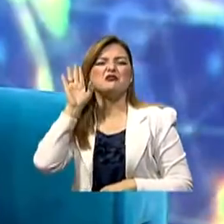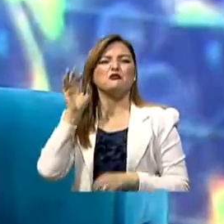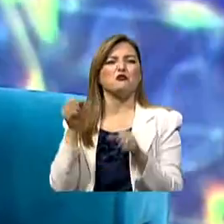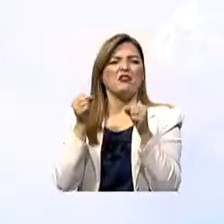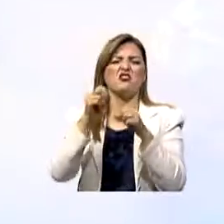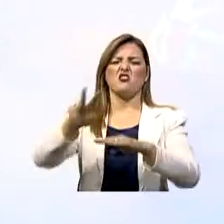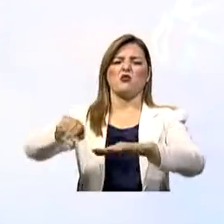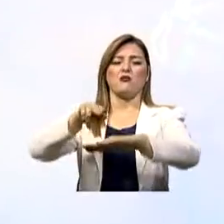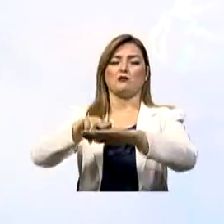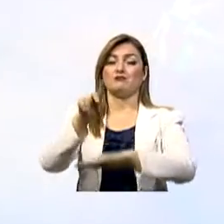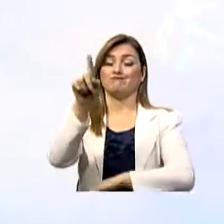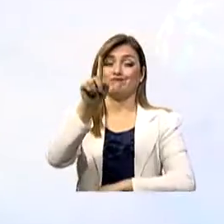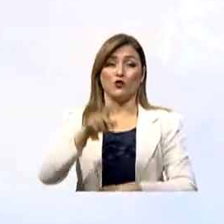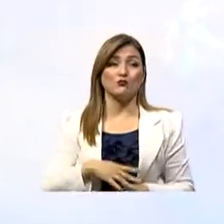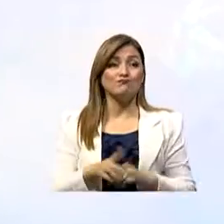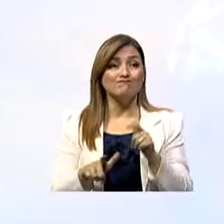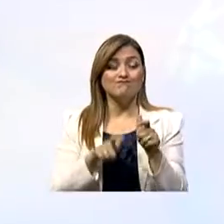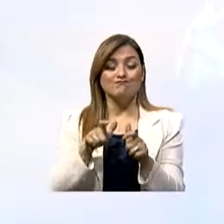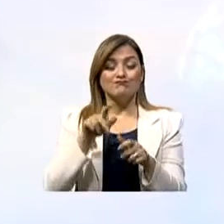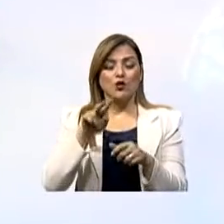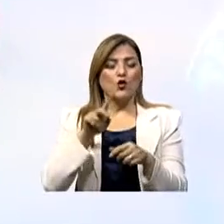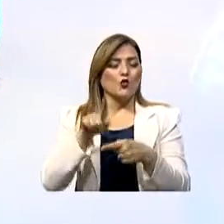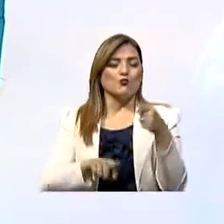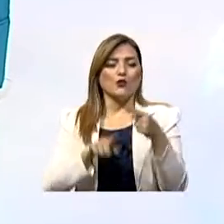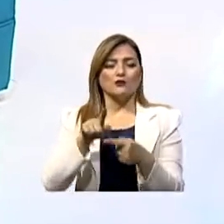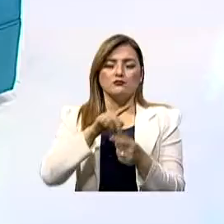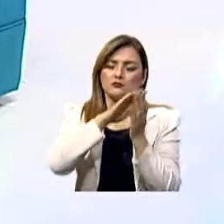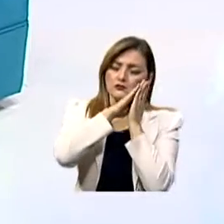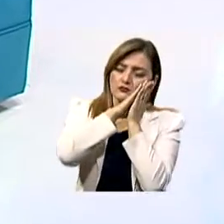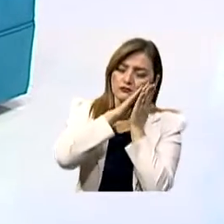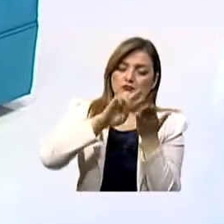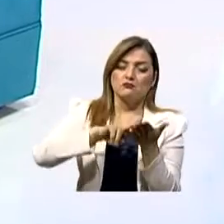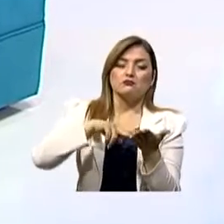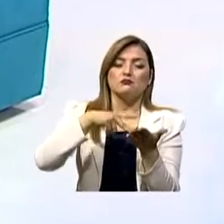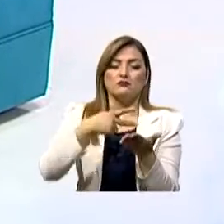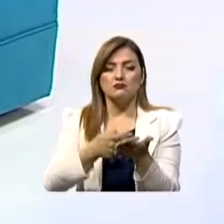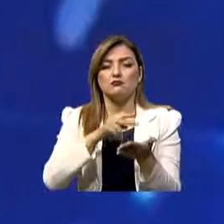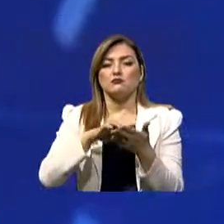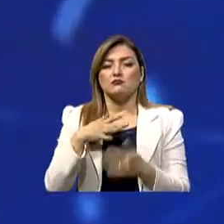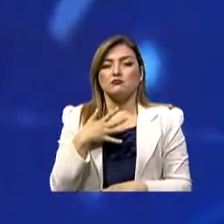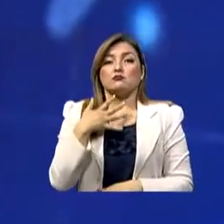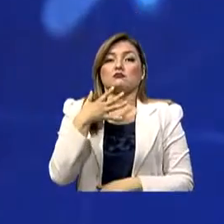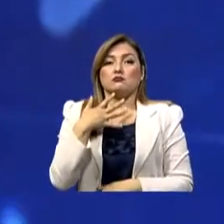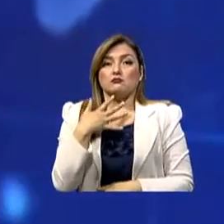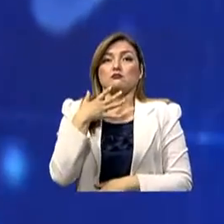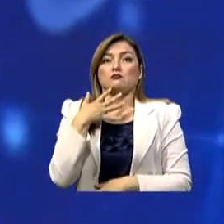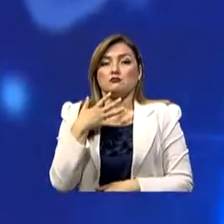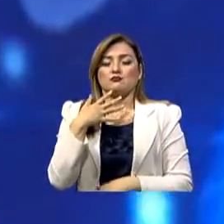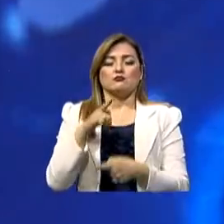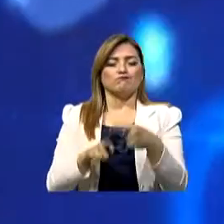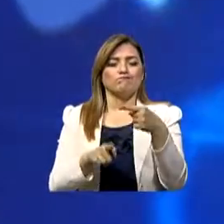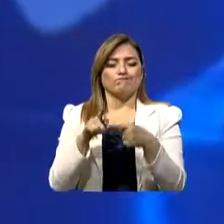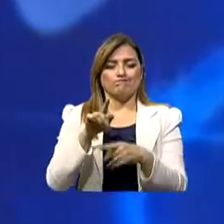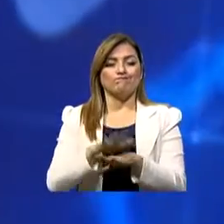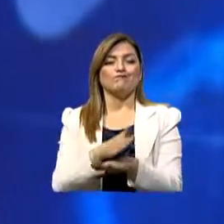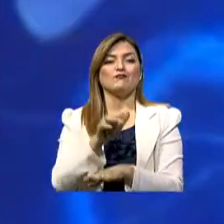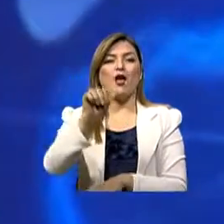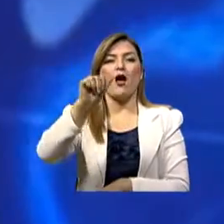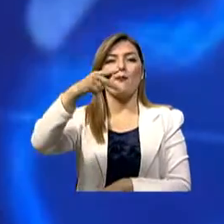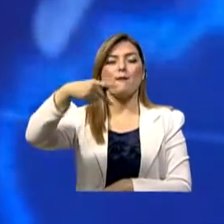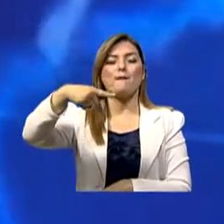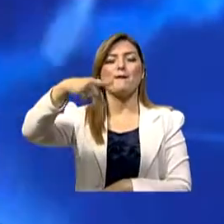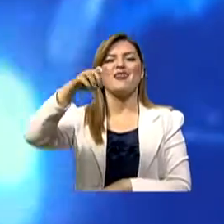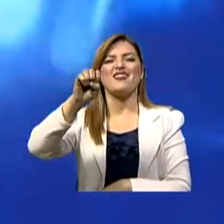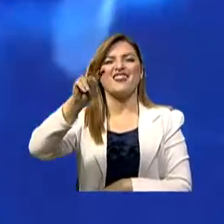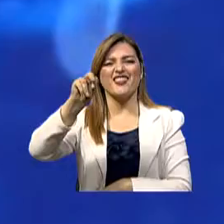es el hambre de sueño y porque el asocia a la obesidad justamente el hable del sueño es un punto de grave debido a que la obesidad